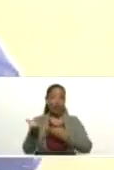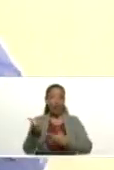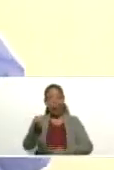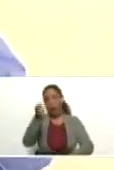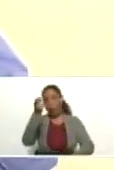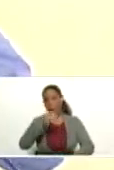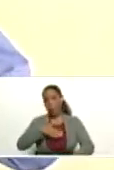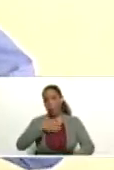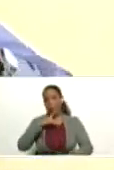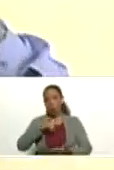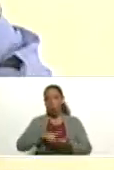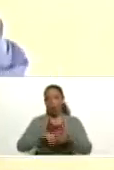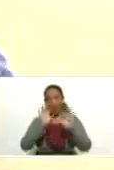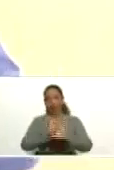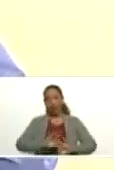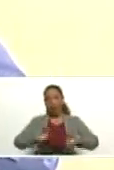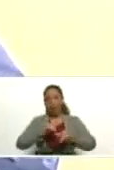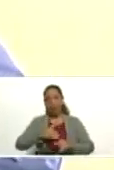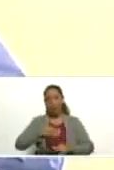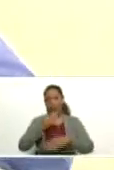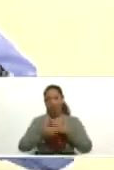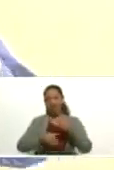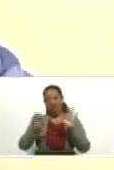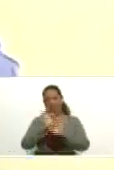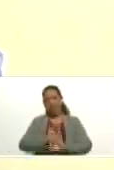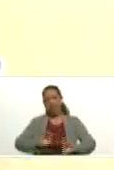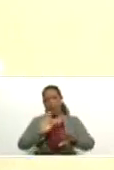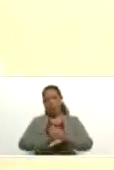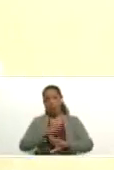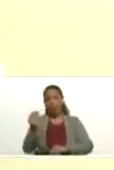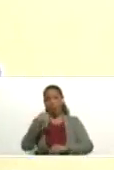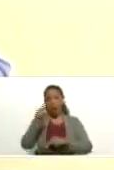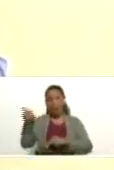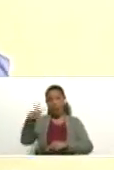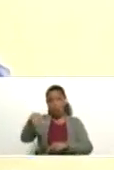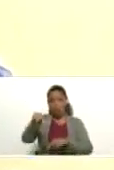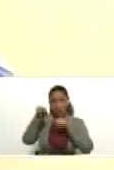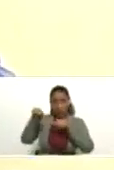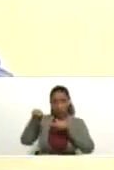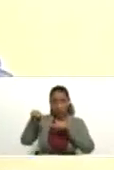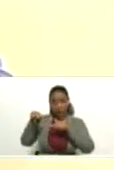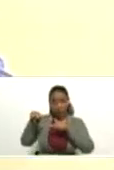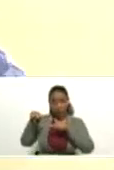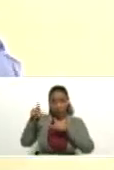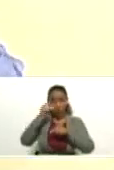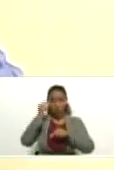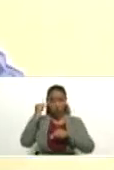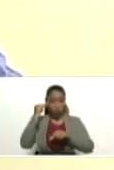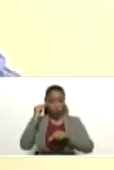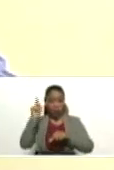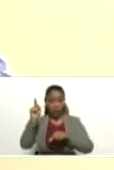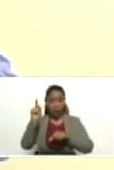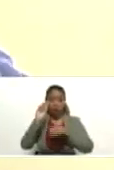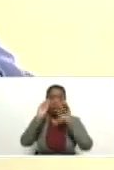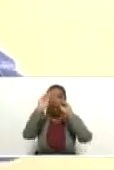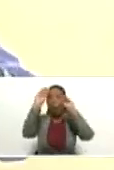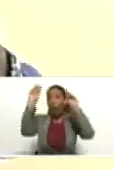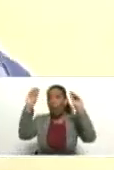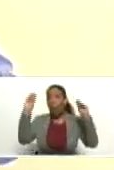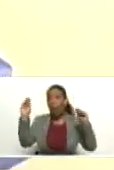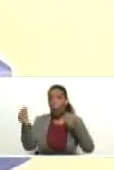podrán cumplir, lo que jamás podrán hacer, porque además todos ellos y todas ellas fueron los que llamaron a